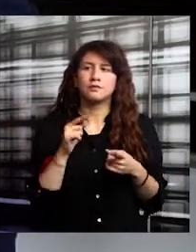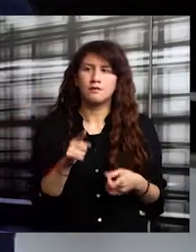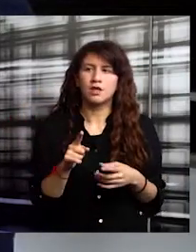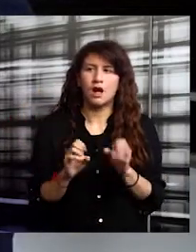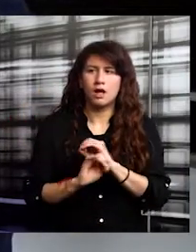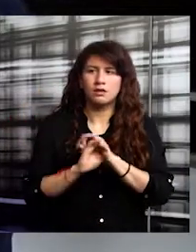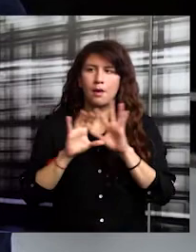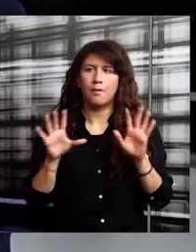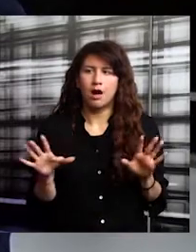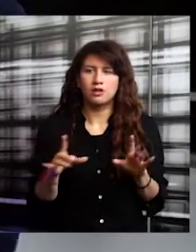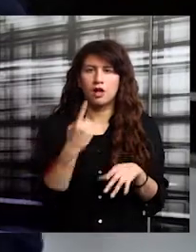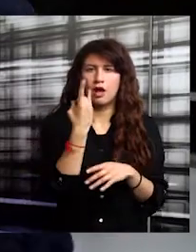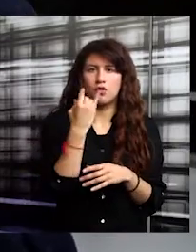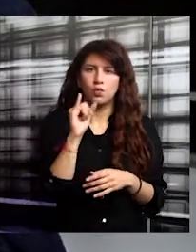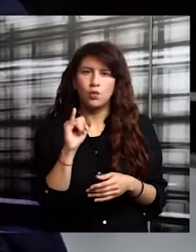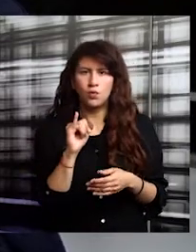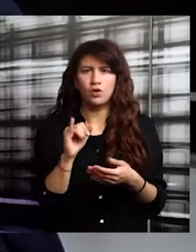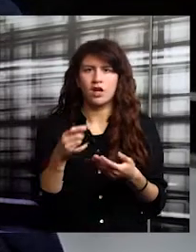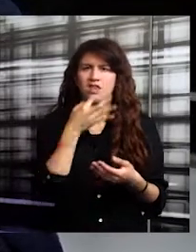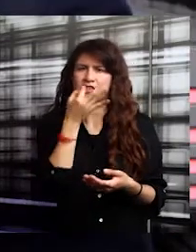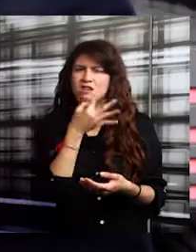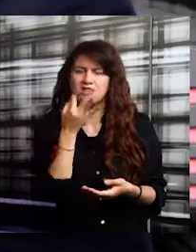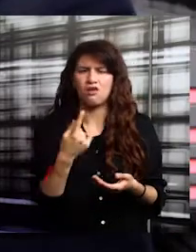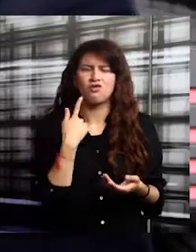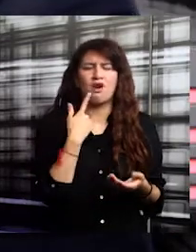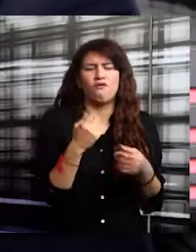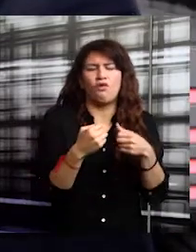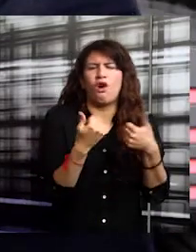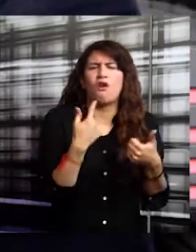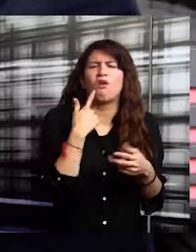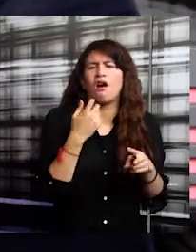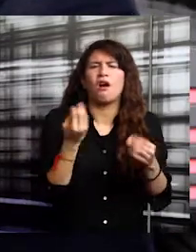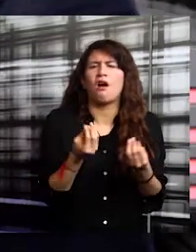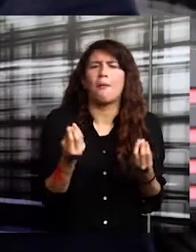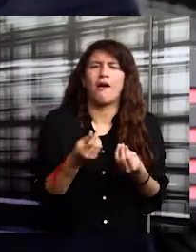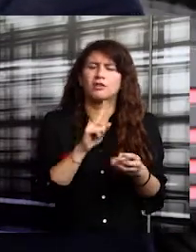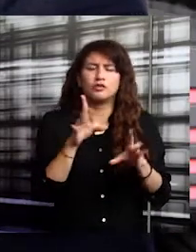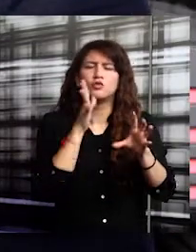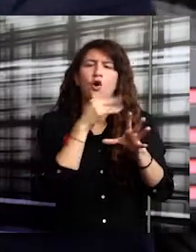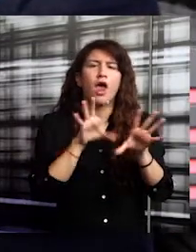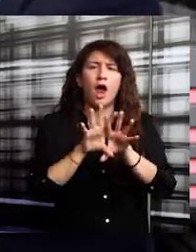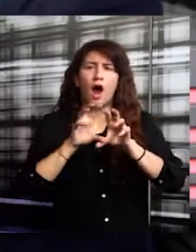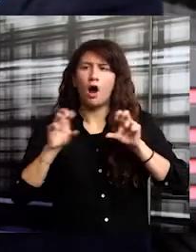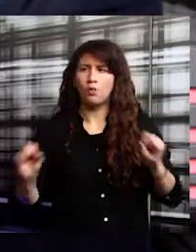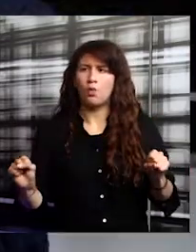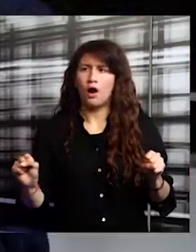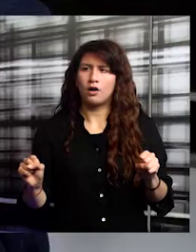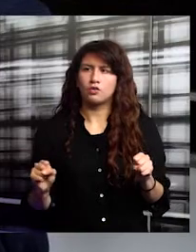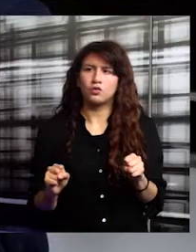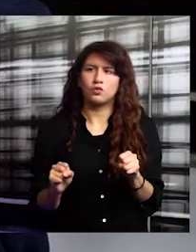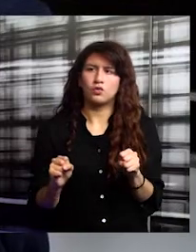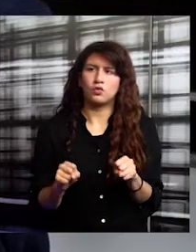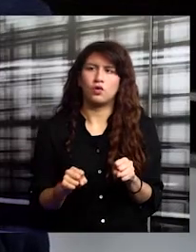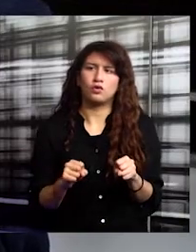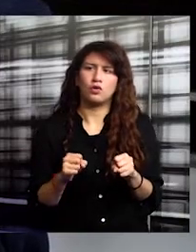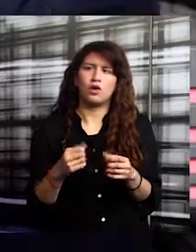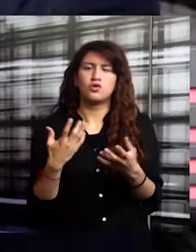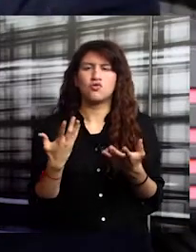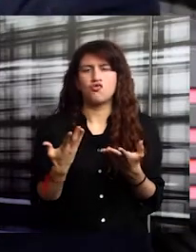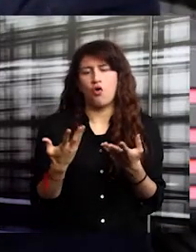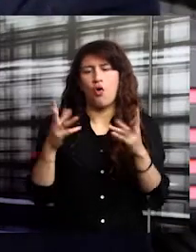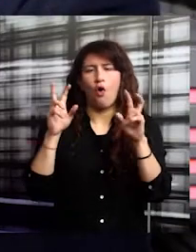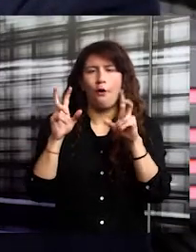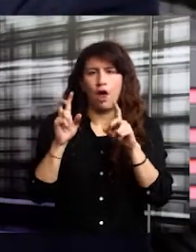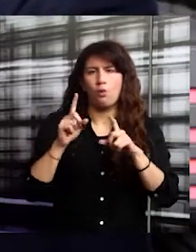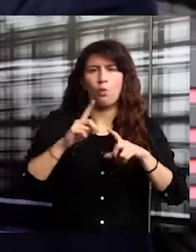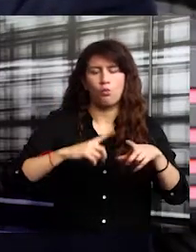de la UDI indicando, bueno, pero ¿y qué pasa si no llegamos a acuerdo sobre tal o determinada materia? Que rige. Que